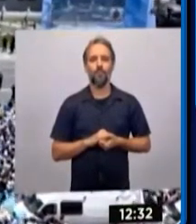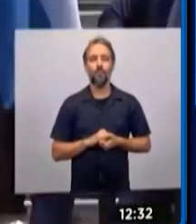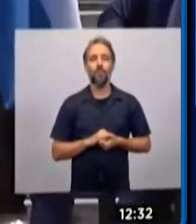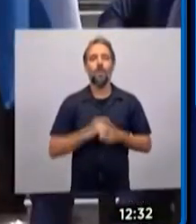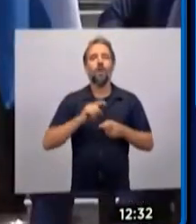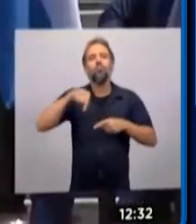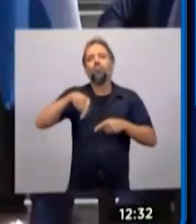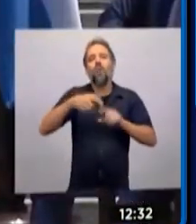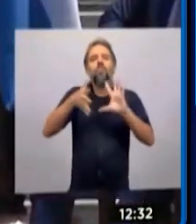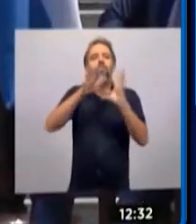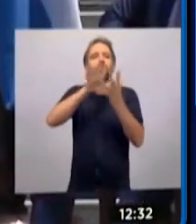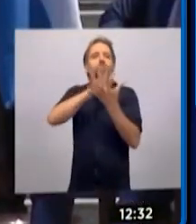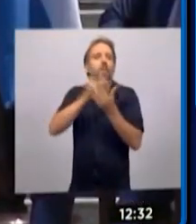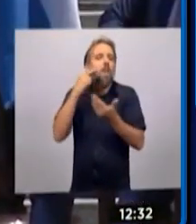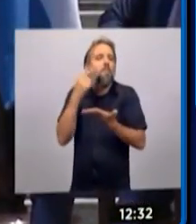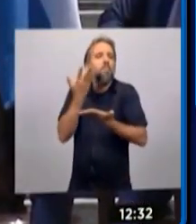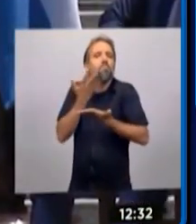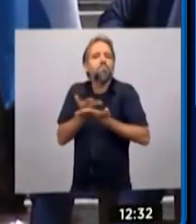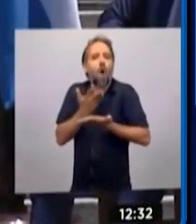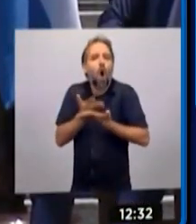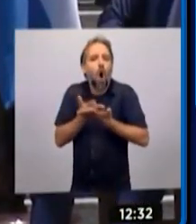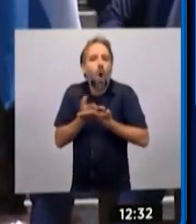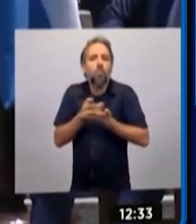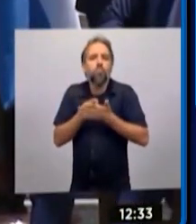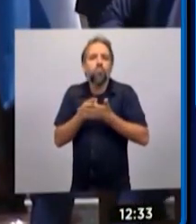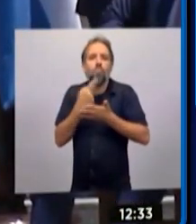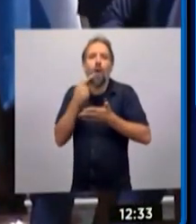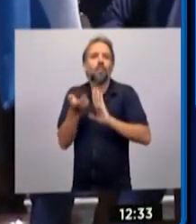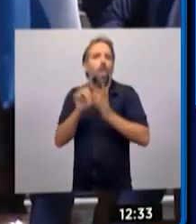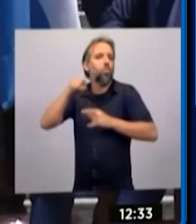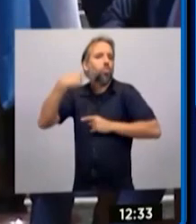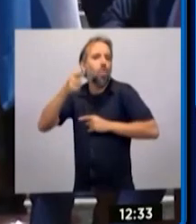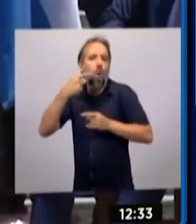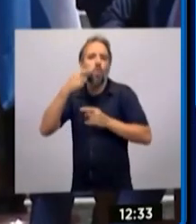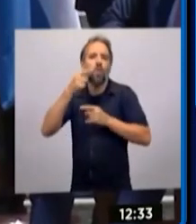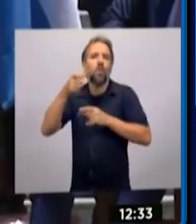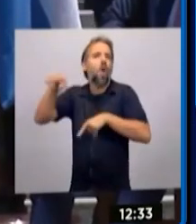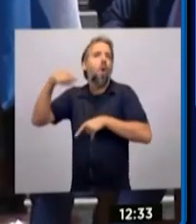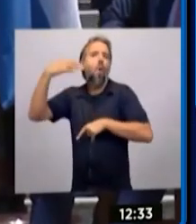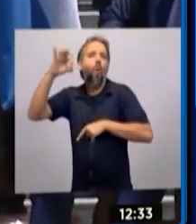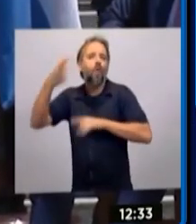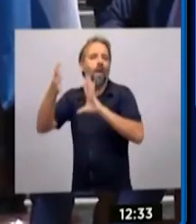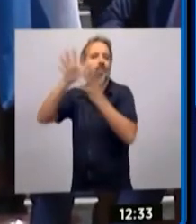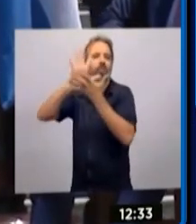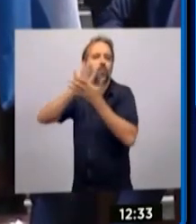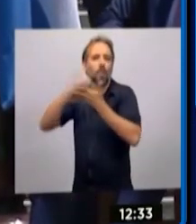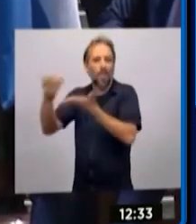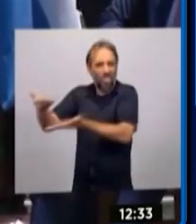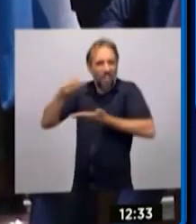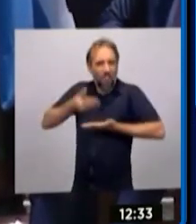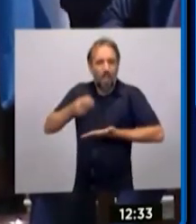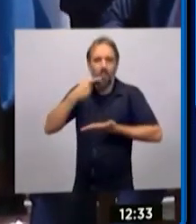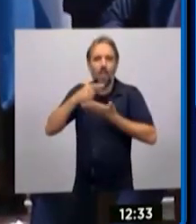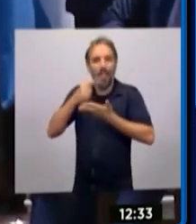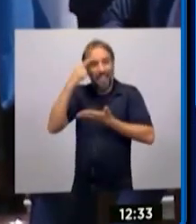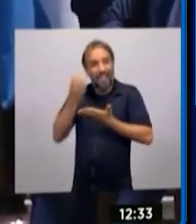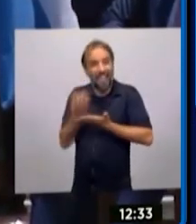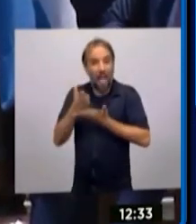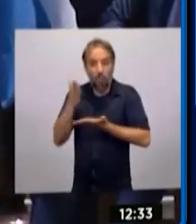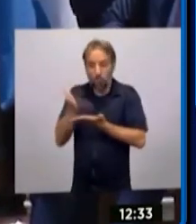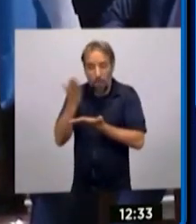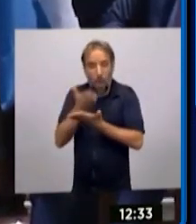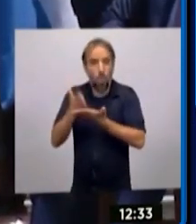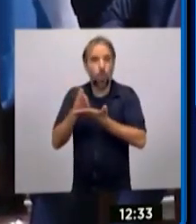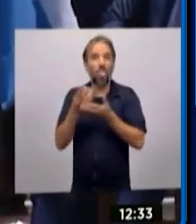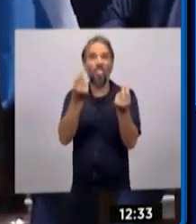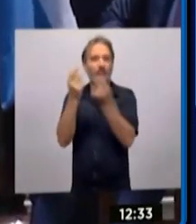socialismo argentino es un jacke al socialismo mundial hace poco Miley estuvo en la Cumbre de davos sacando los colores a a Prácticamente